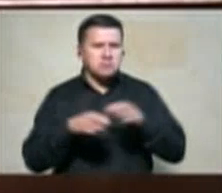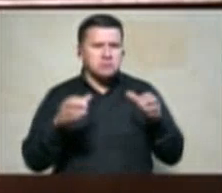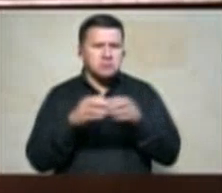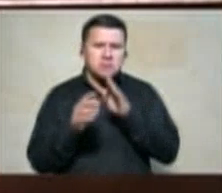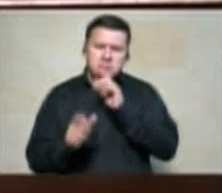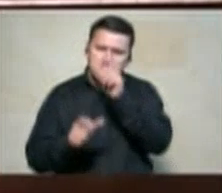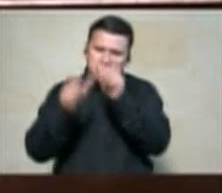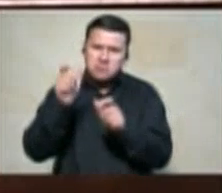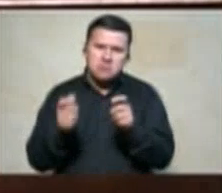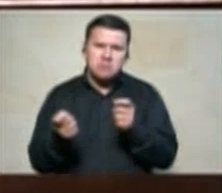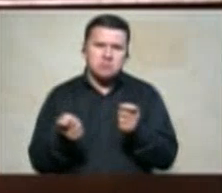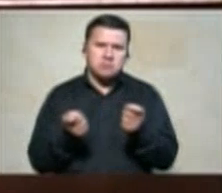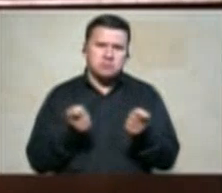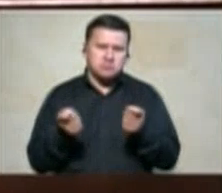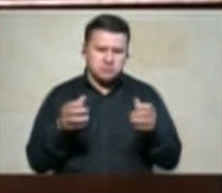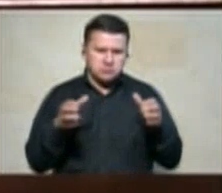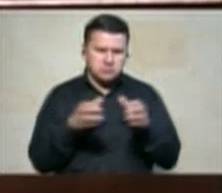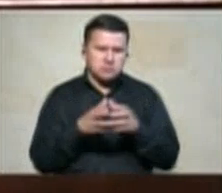la persona es condenada